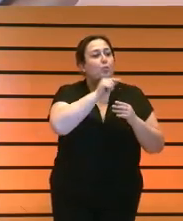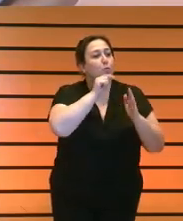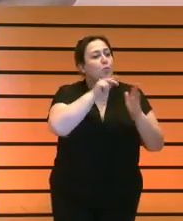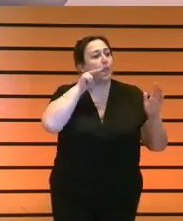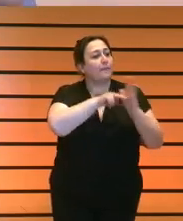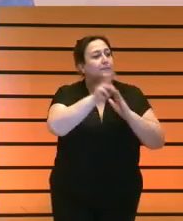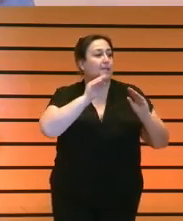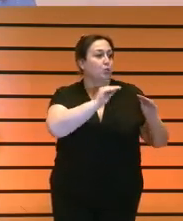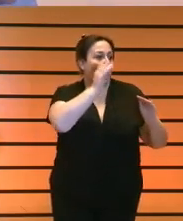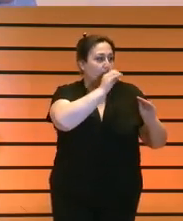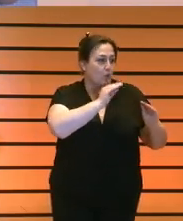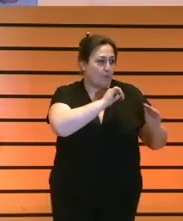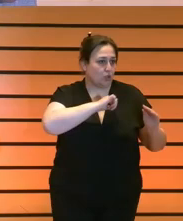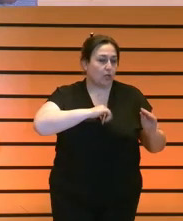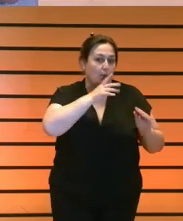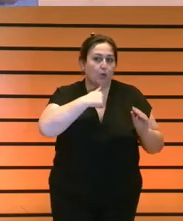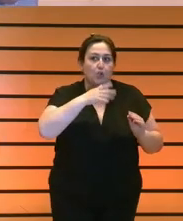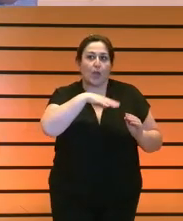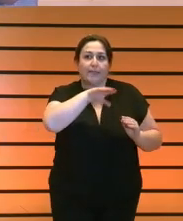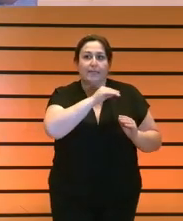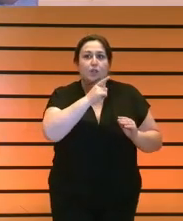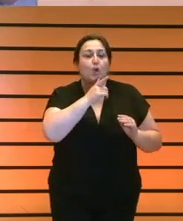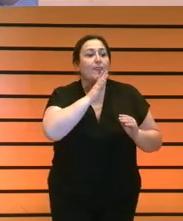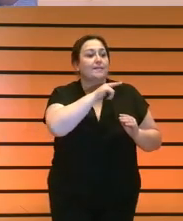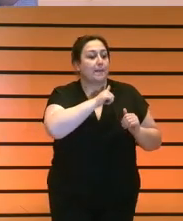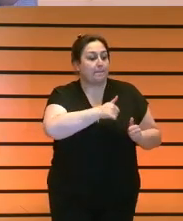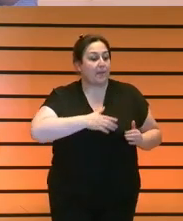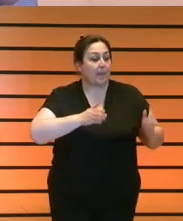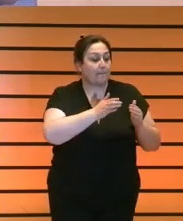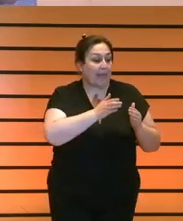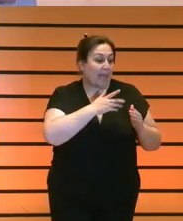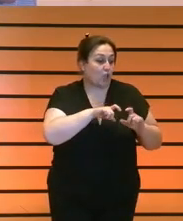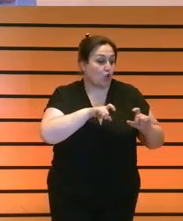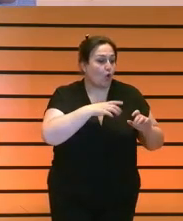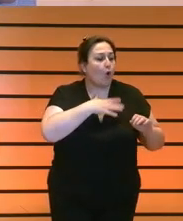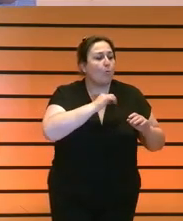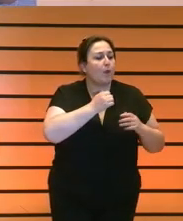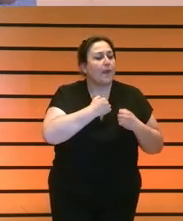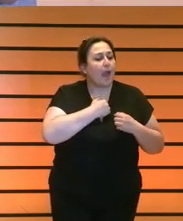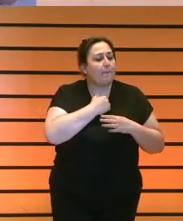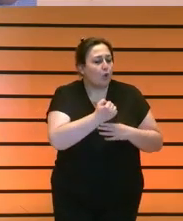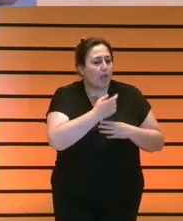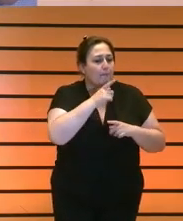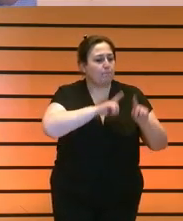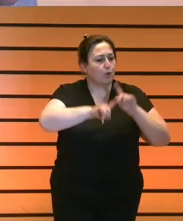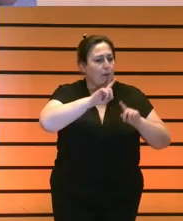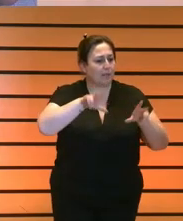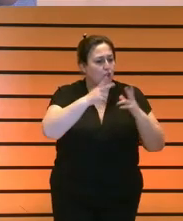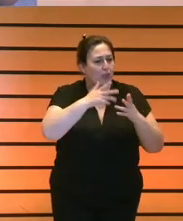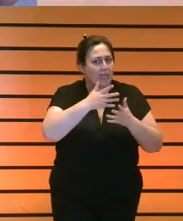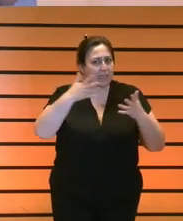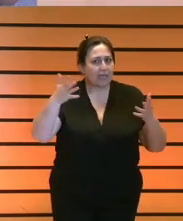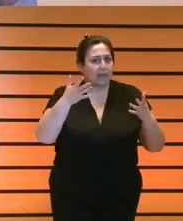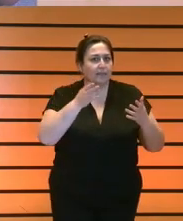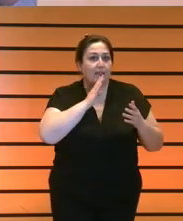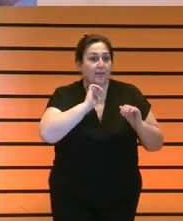¿no? Porque podemos entender que desde lo pequeño podemos hacer frente a problemas sociales de tal magnitud desde proyectos que